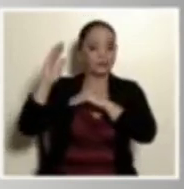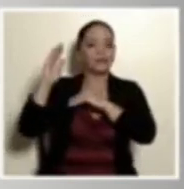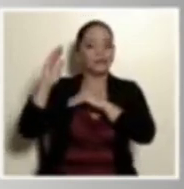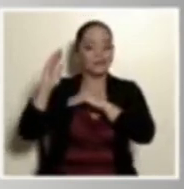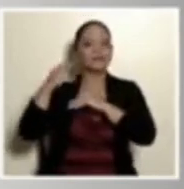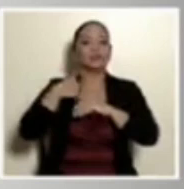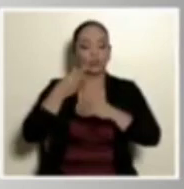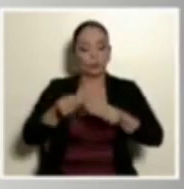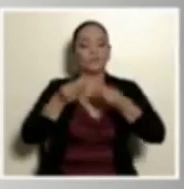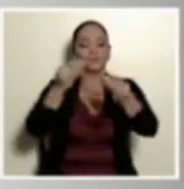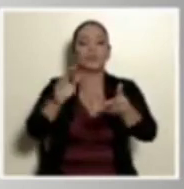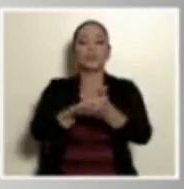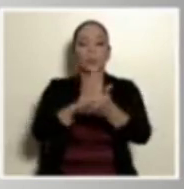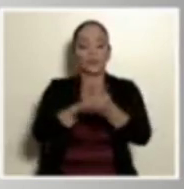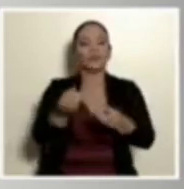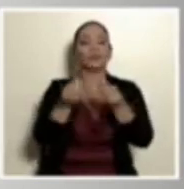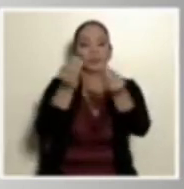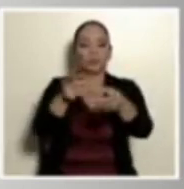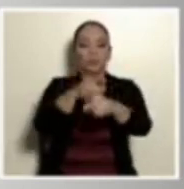esos documentos a la mano.